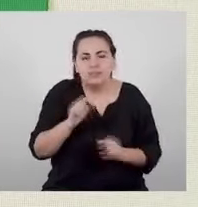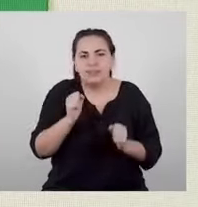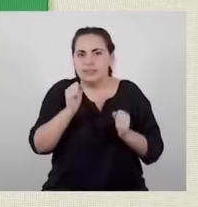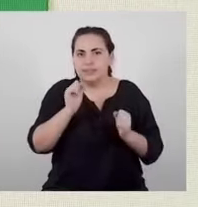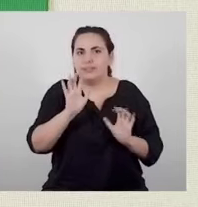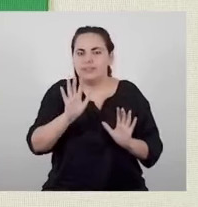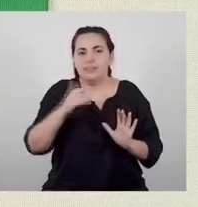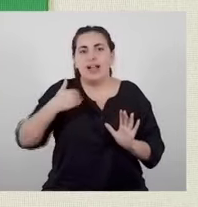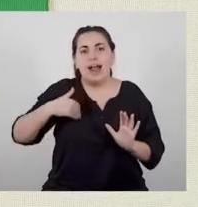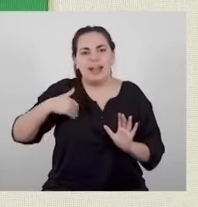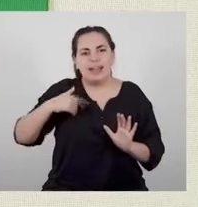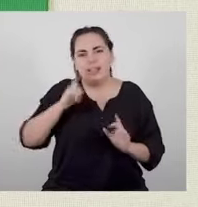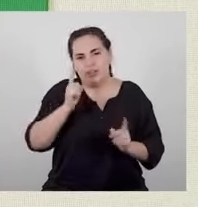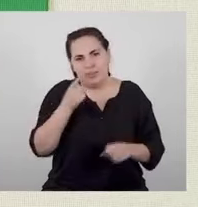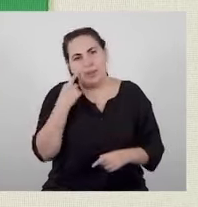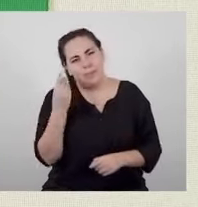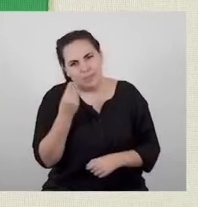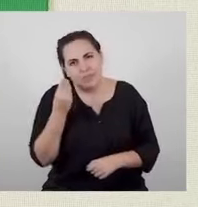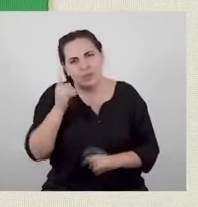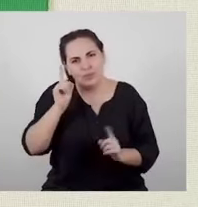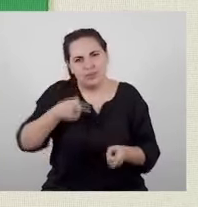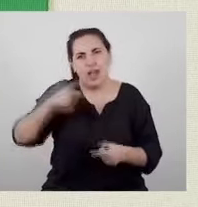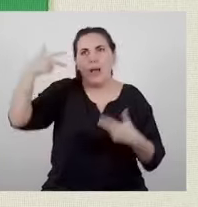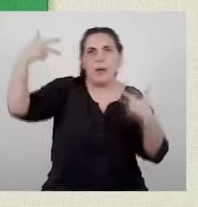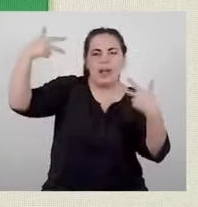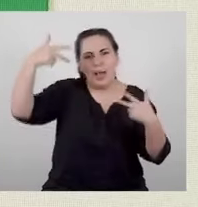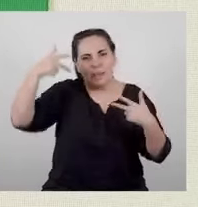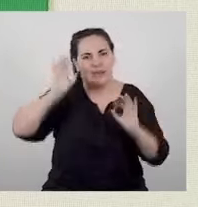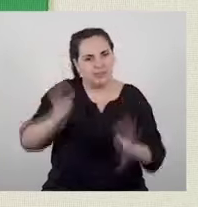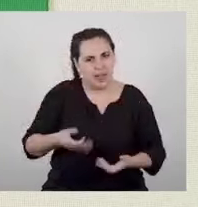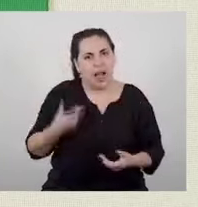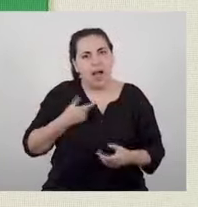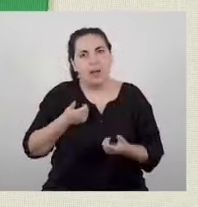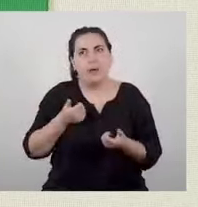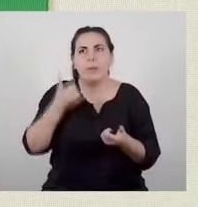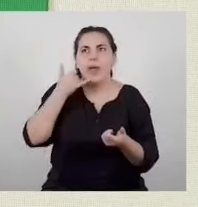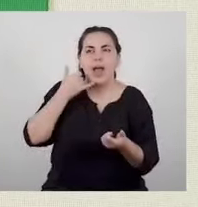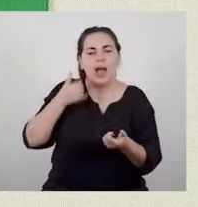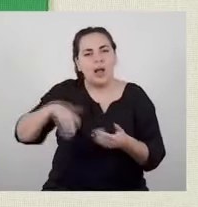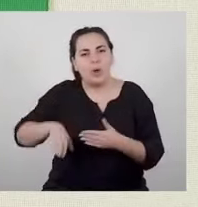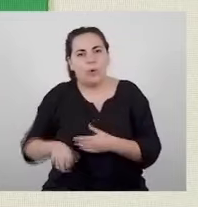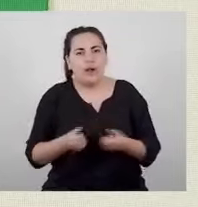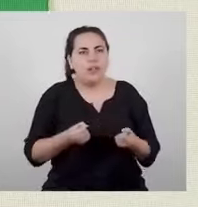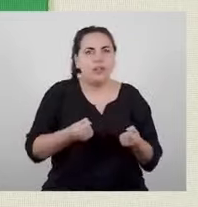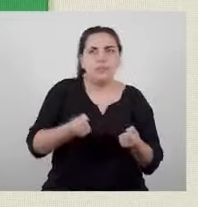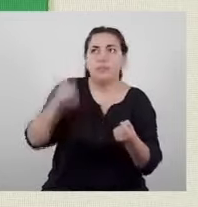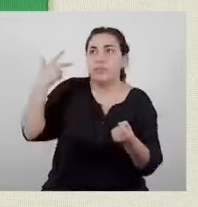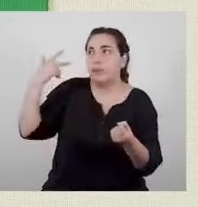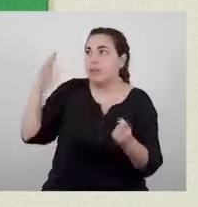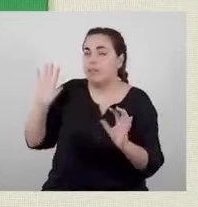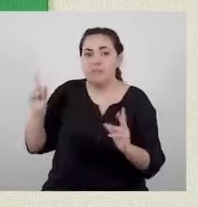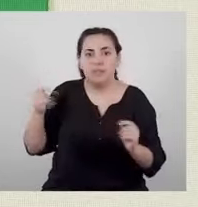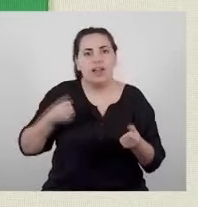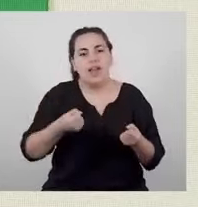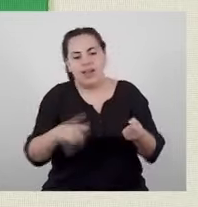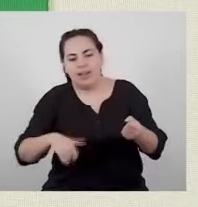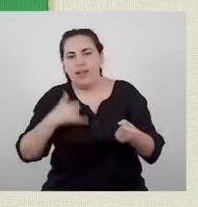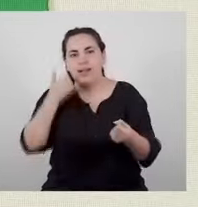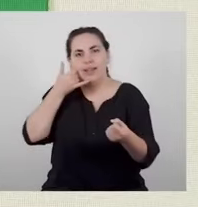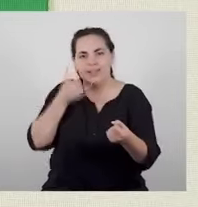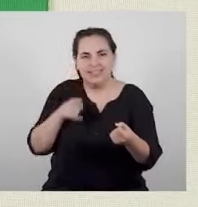menos dónde están las cámaras entonces si bajo el celular paso la cámara vuelvo a agarrar el celular o ya sé dónde está el lugar donde me